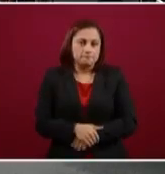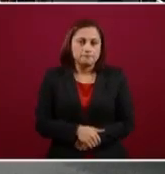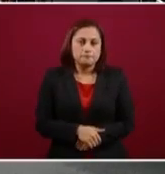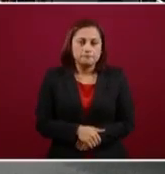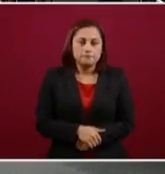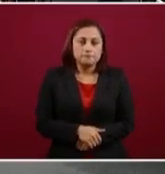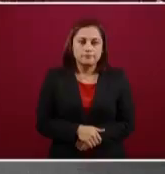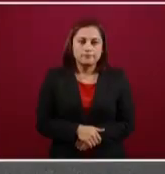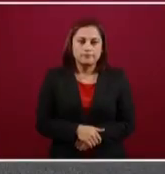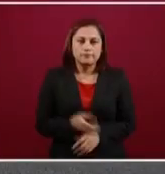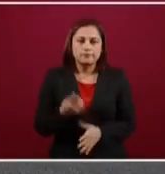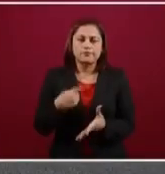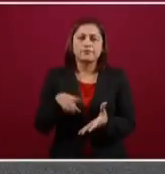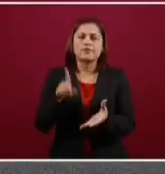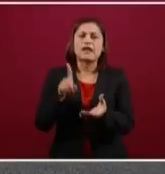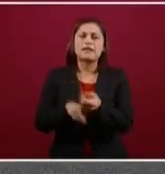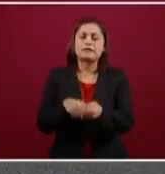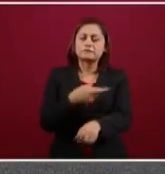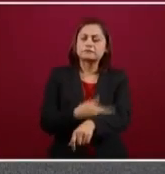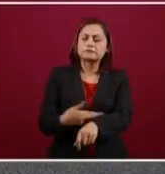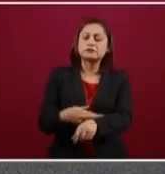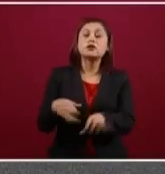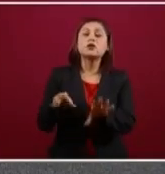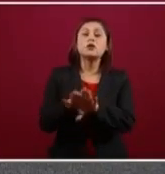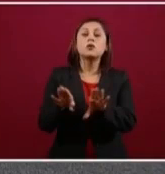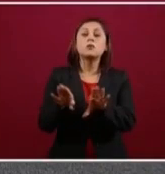lo que le hacen a los